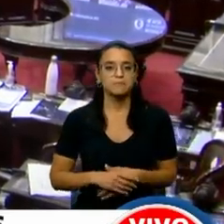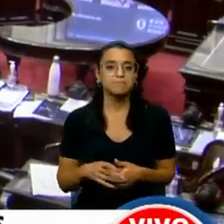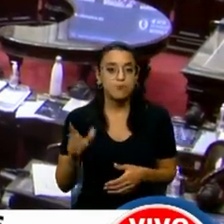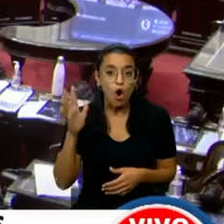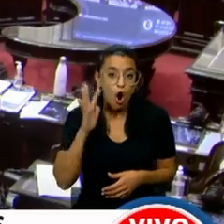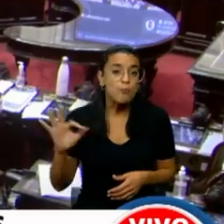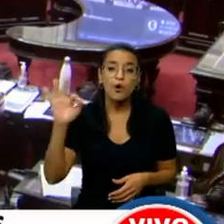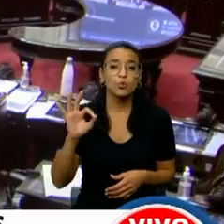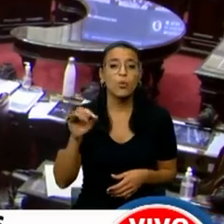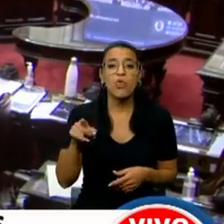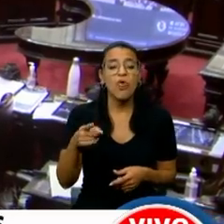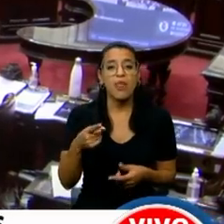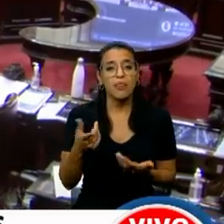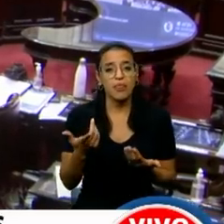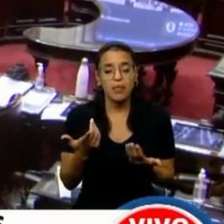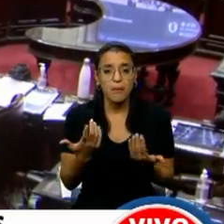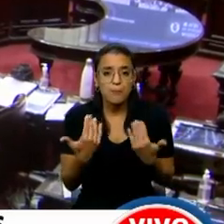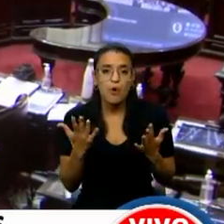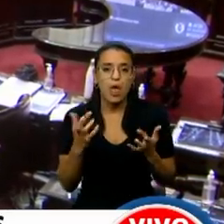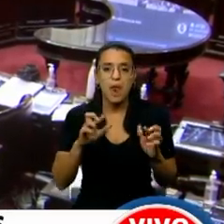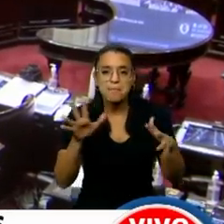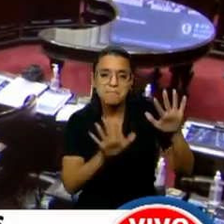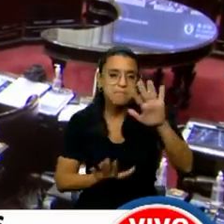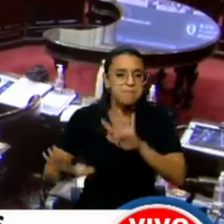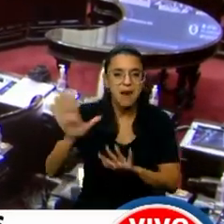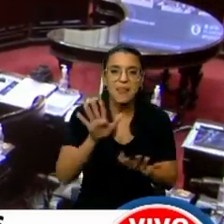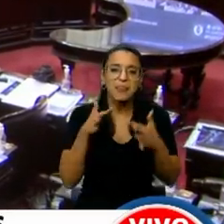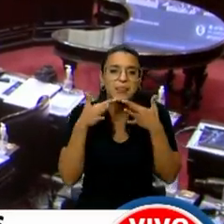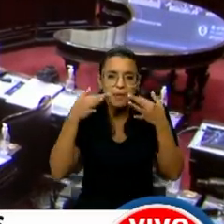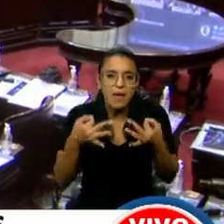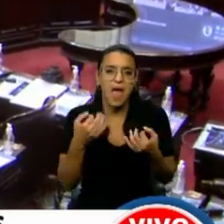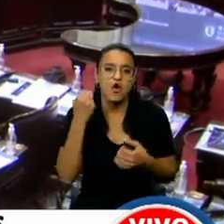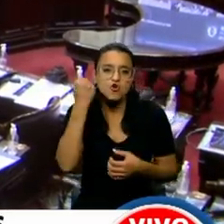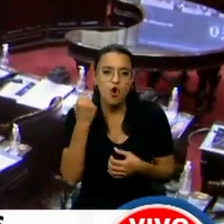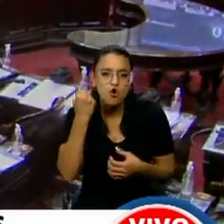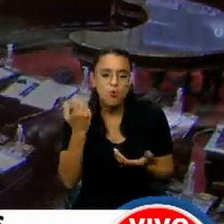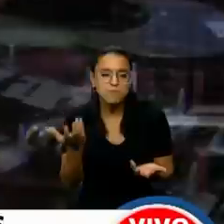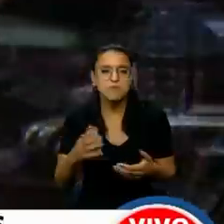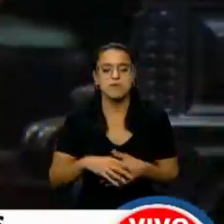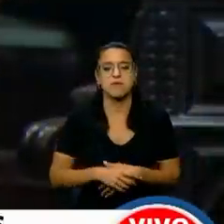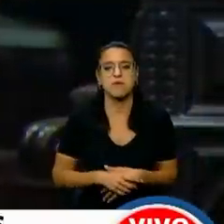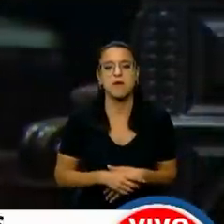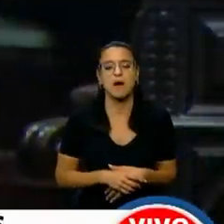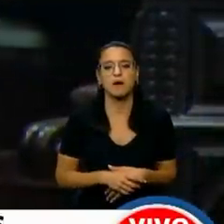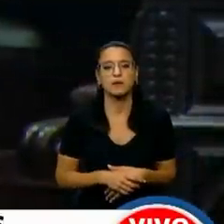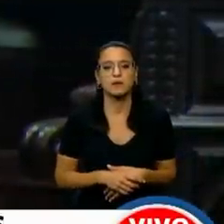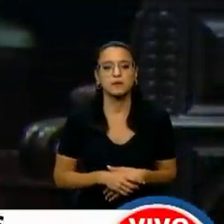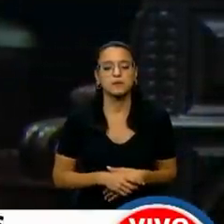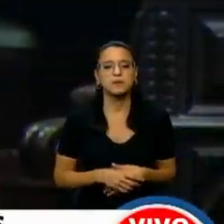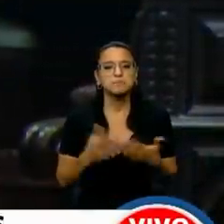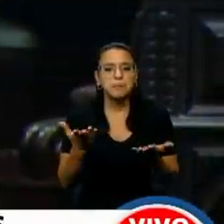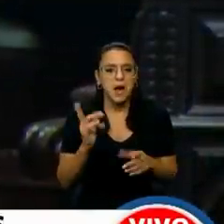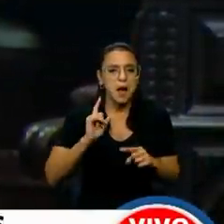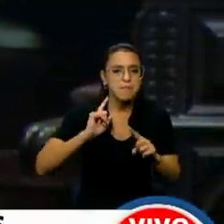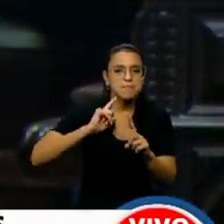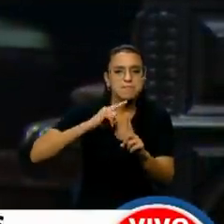una oportunidad de tener una planificación en serio de nuestra economía que de señales positivas